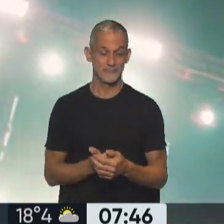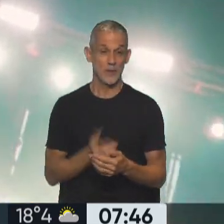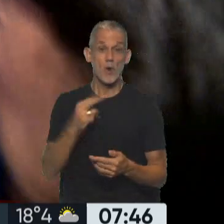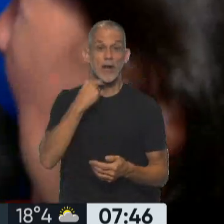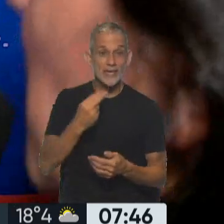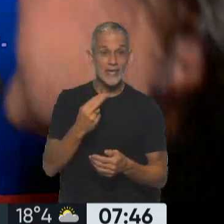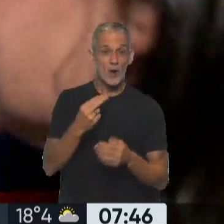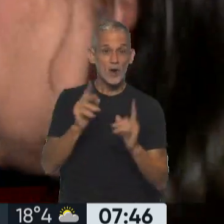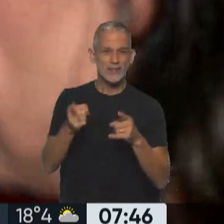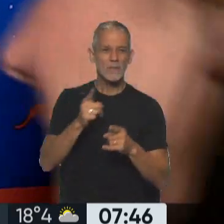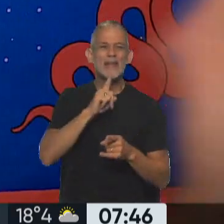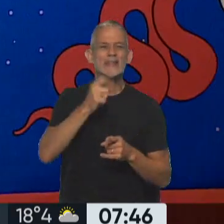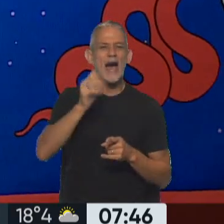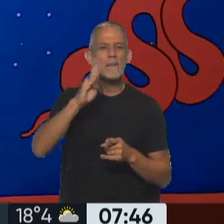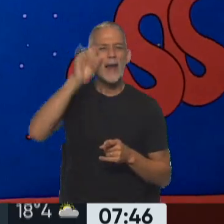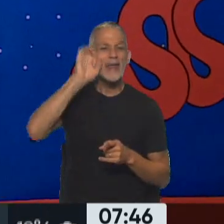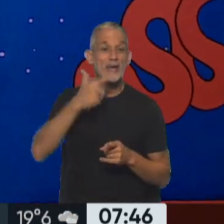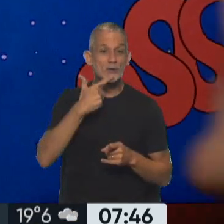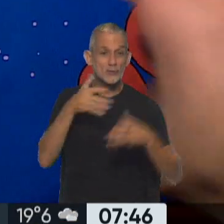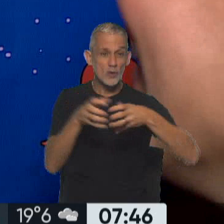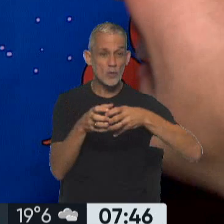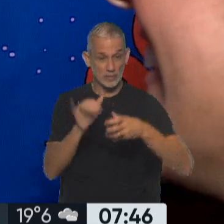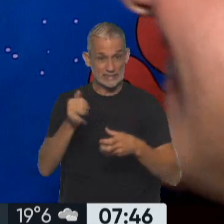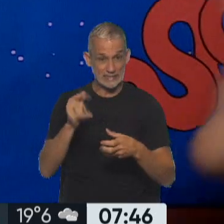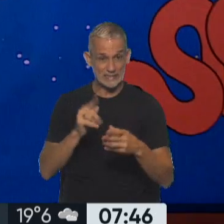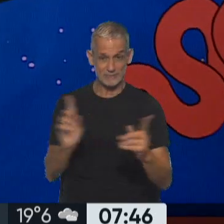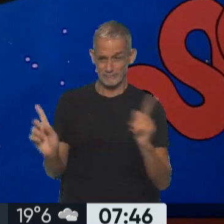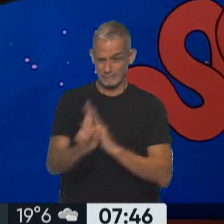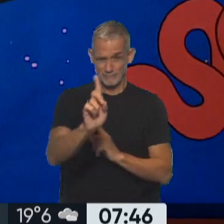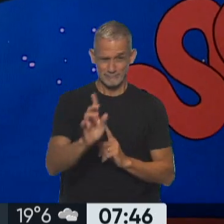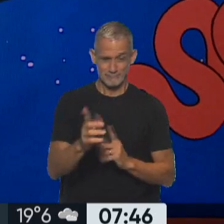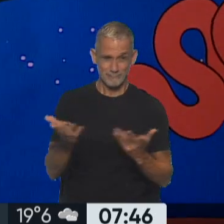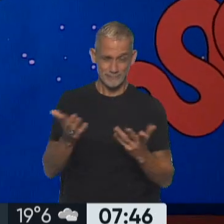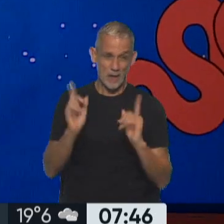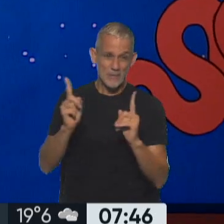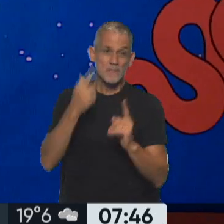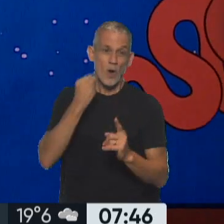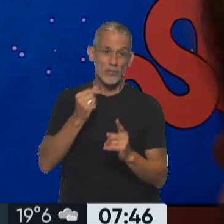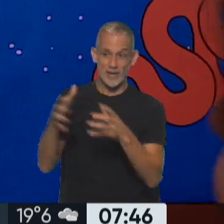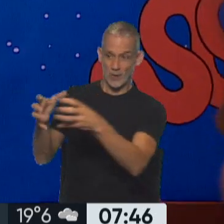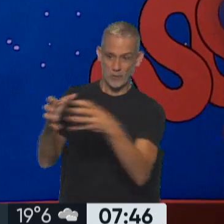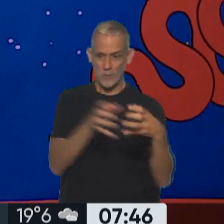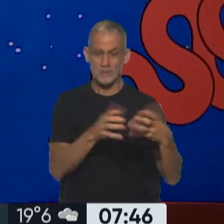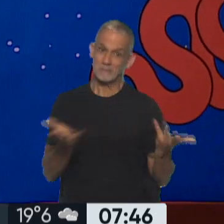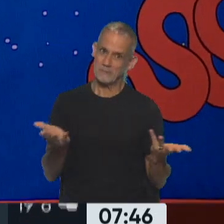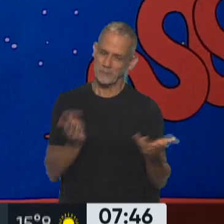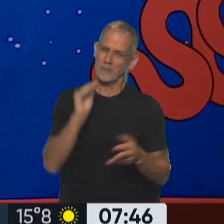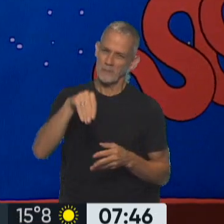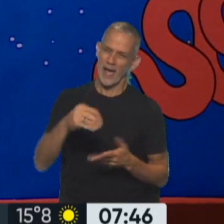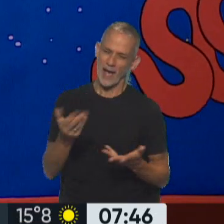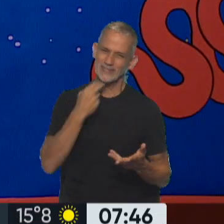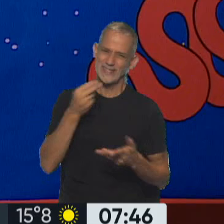hijo, con Los Tabaleros, también hubo un intercambio. Sí, bueno, también tocamos el día que tocan Los Tabaleros. Para mí eso tiene un plus.